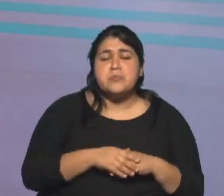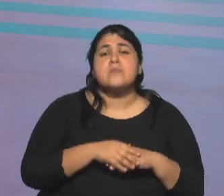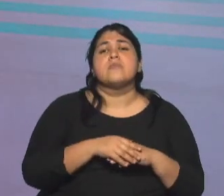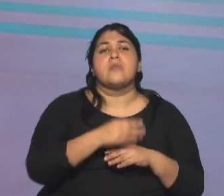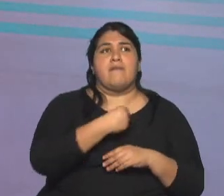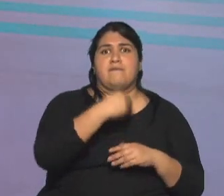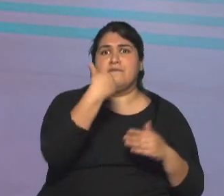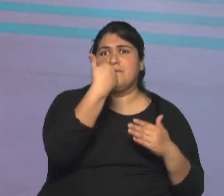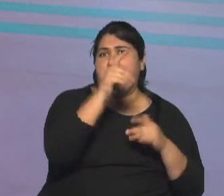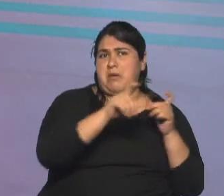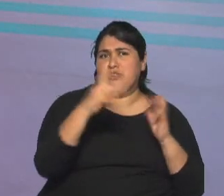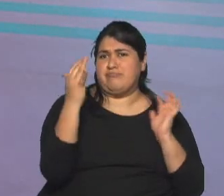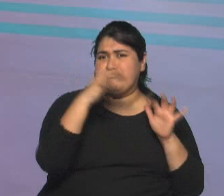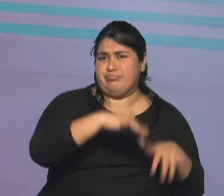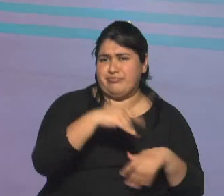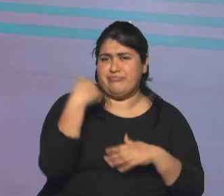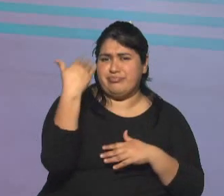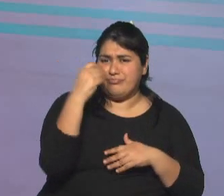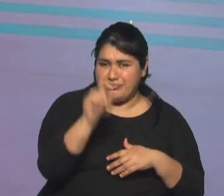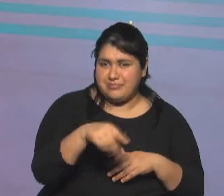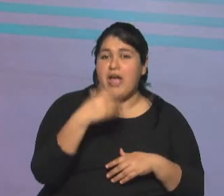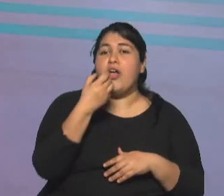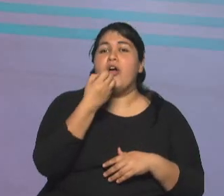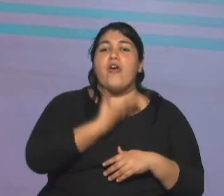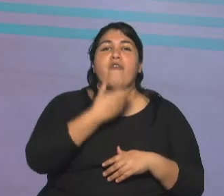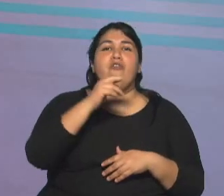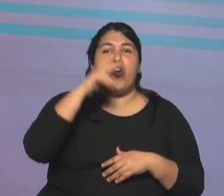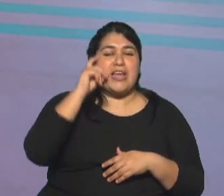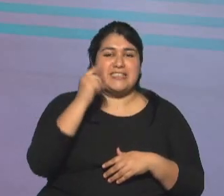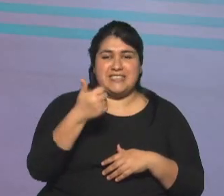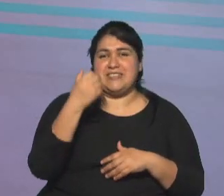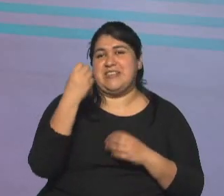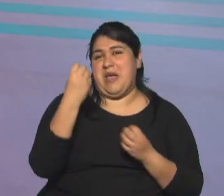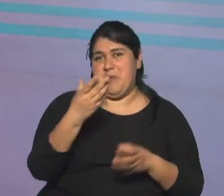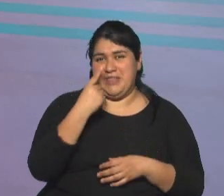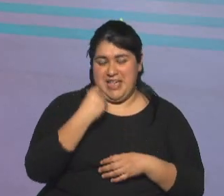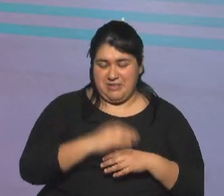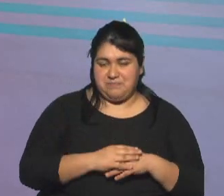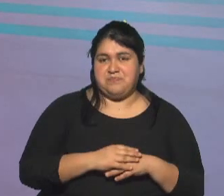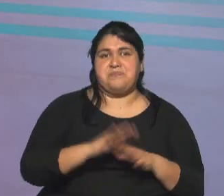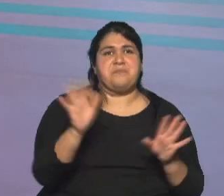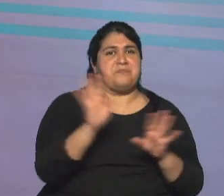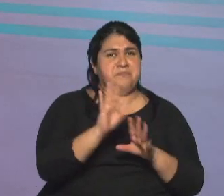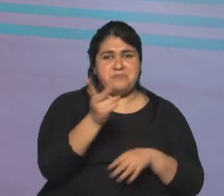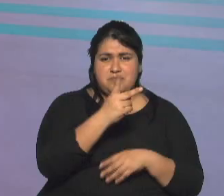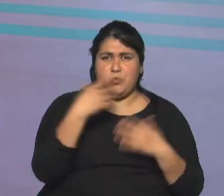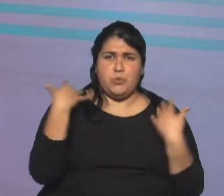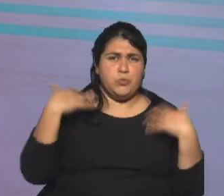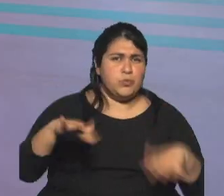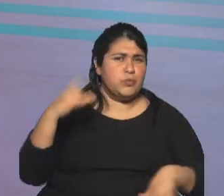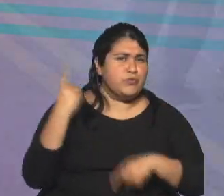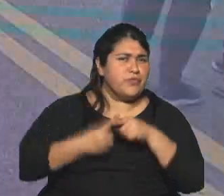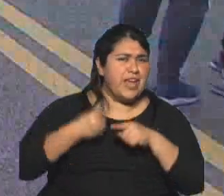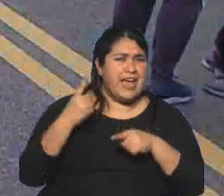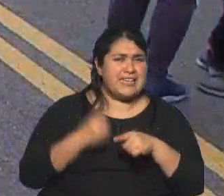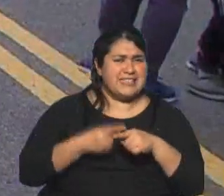de San Lorenzo, Florencia Rodríguez. Flor, buen día, bienvenida. Sí, Pablo, Vero, inmensa fiesta la que montaron